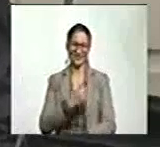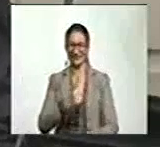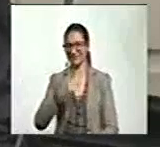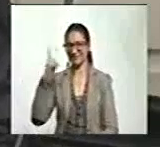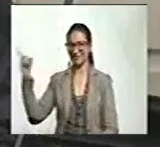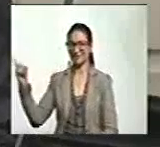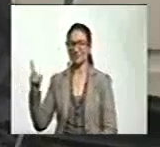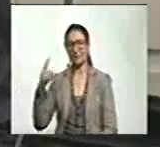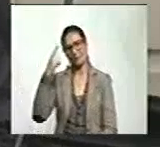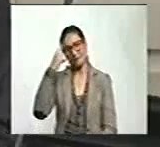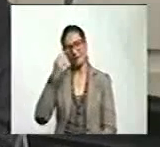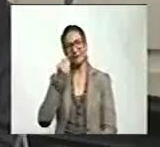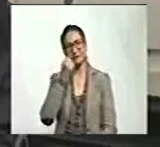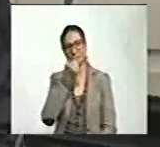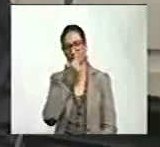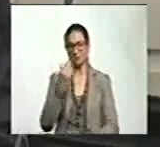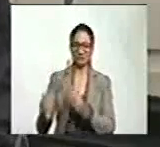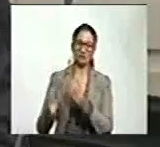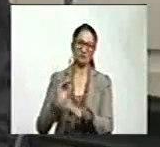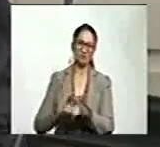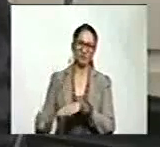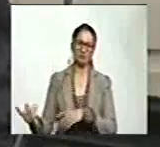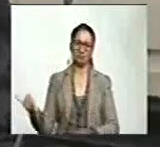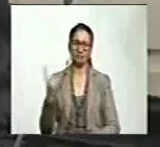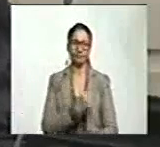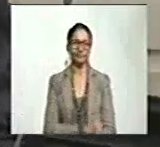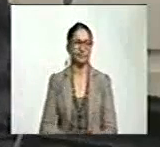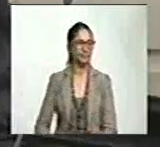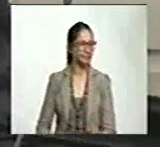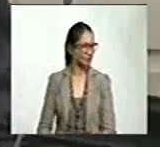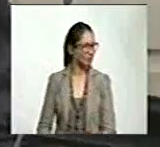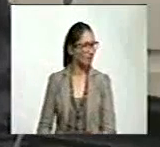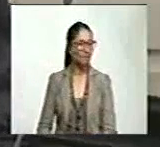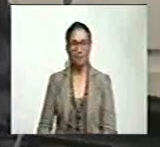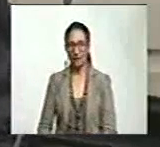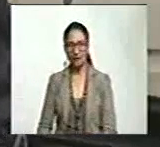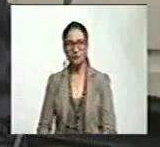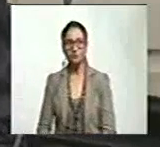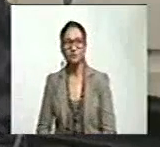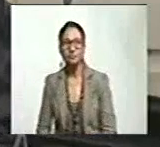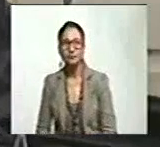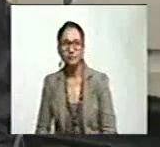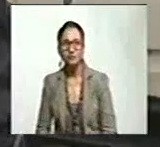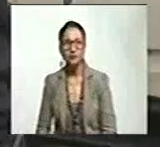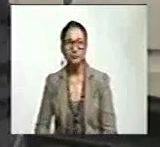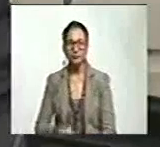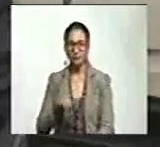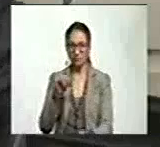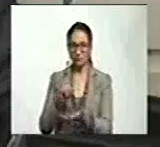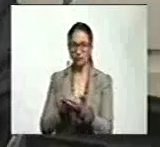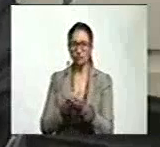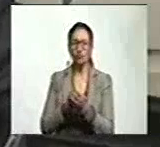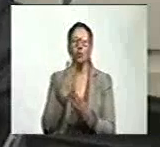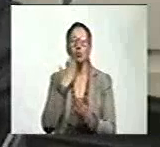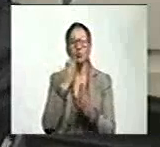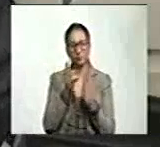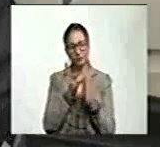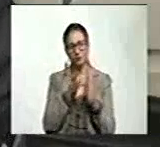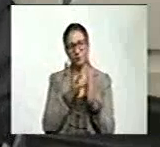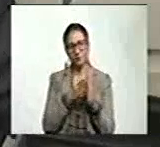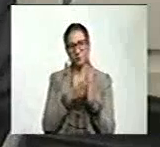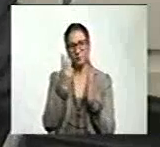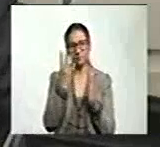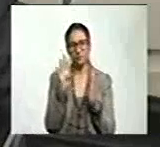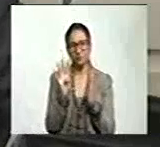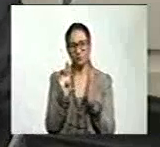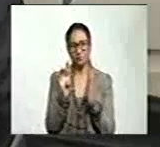de Santos eh en ese memorando fechado el 29